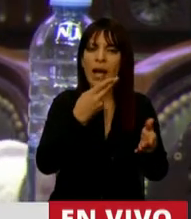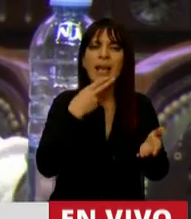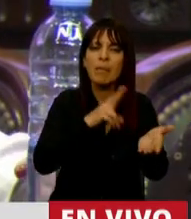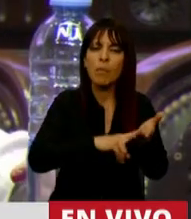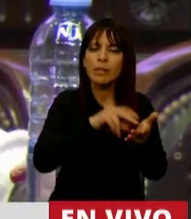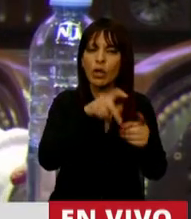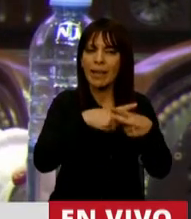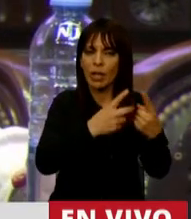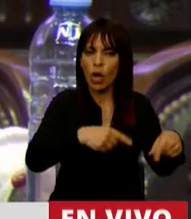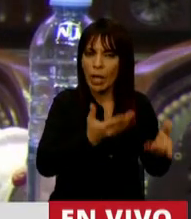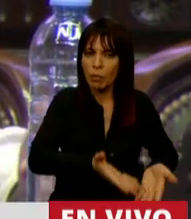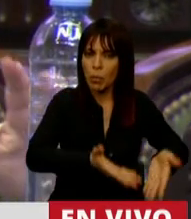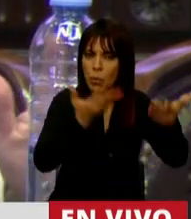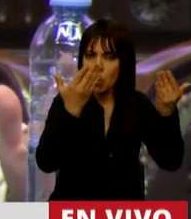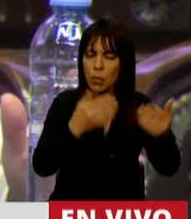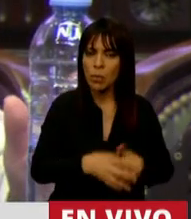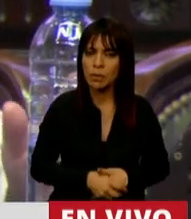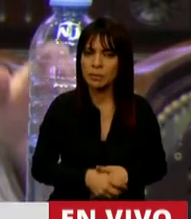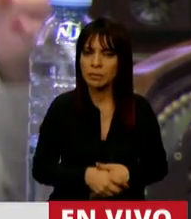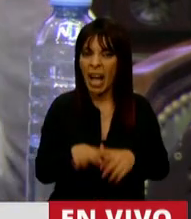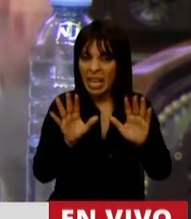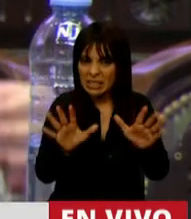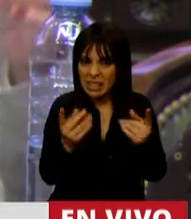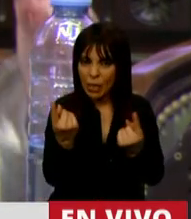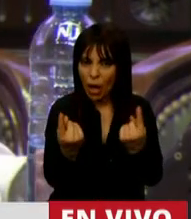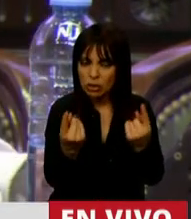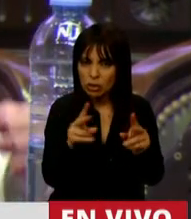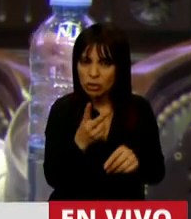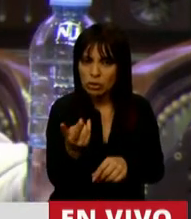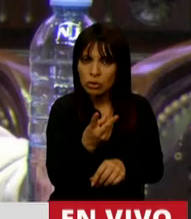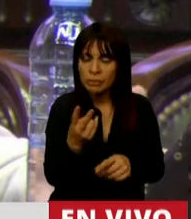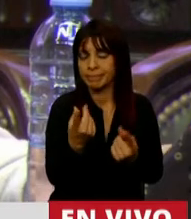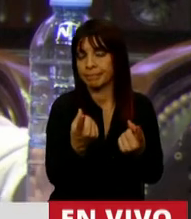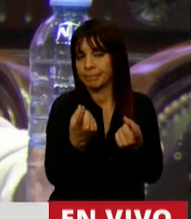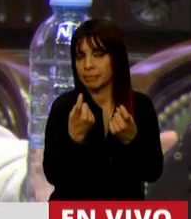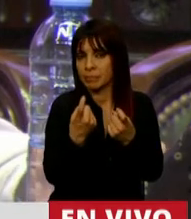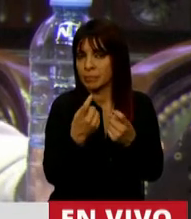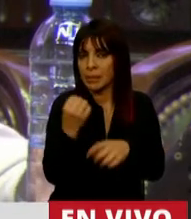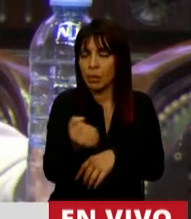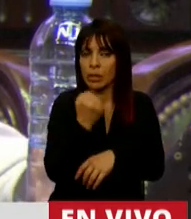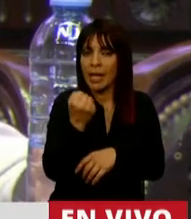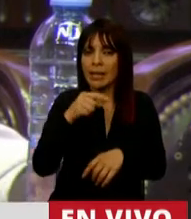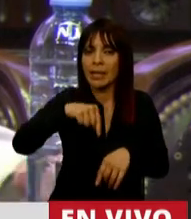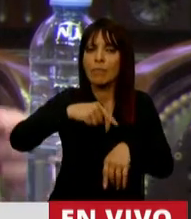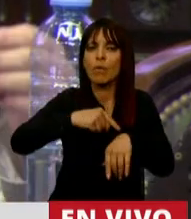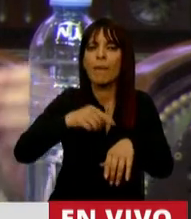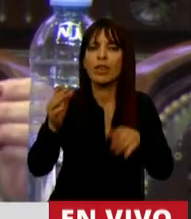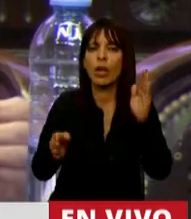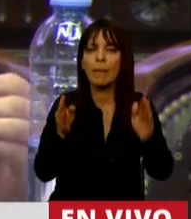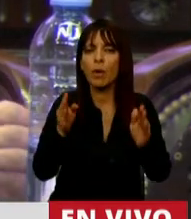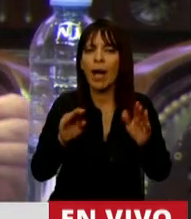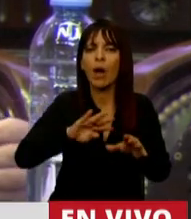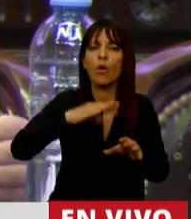la tecnología? Estas dos herramientas son columnas vertebrales de la Cuarta Revolución Industrial.